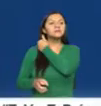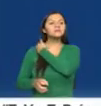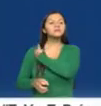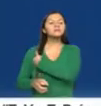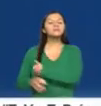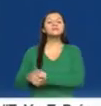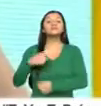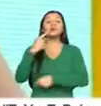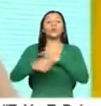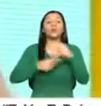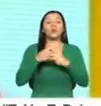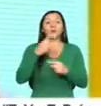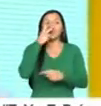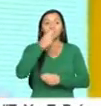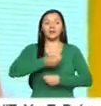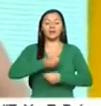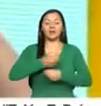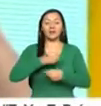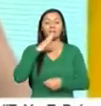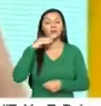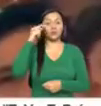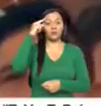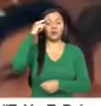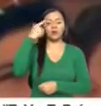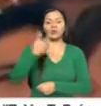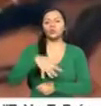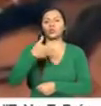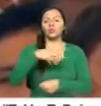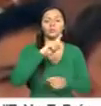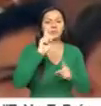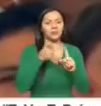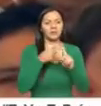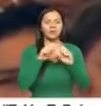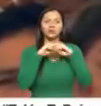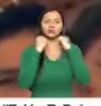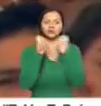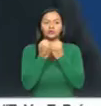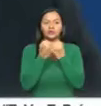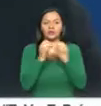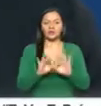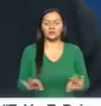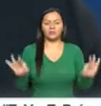Porque cuando veo el trabajo del presidente, él pone a la gente primero.